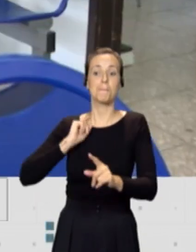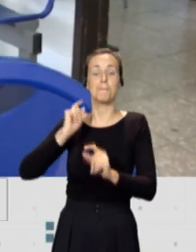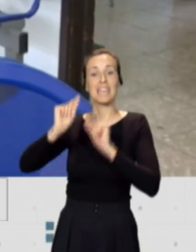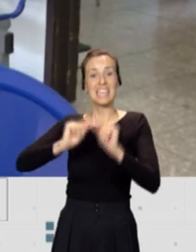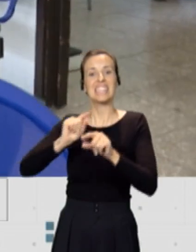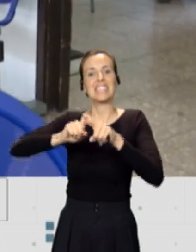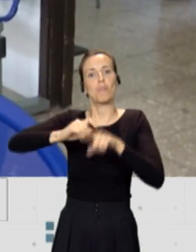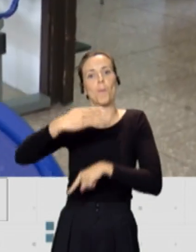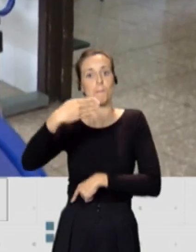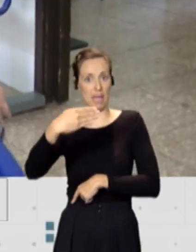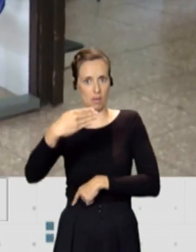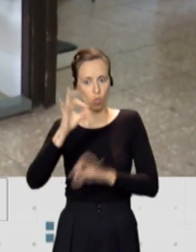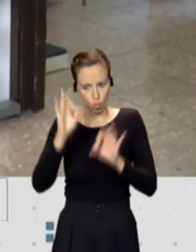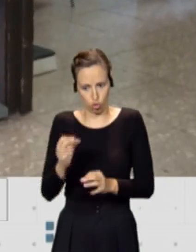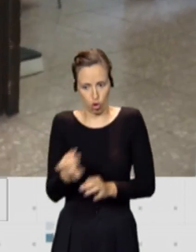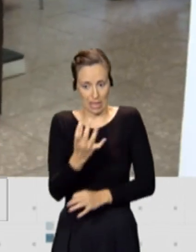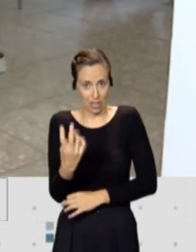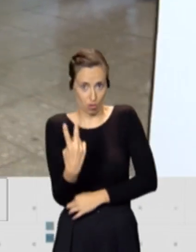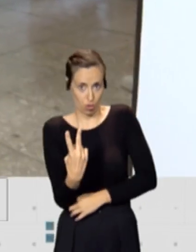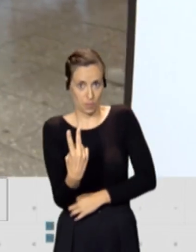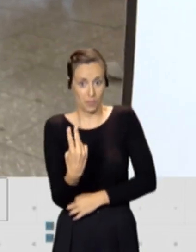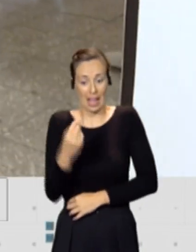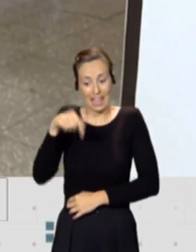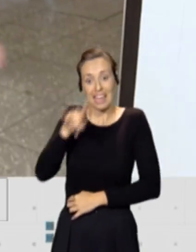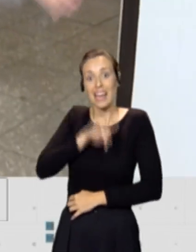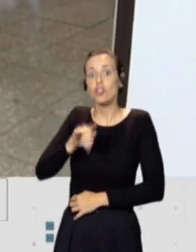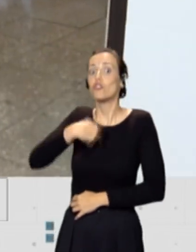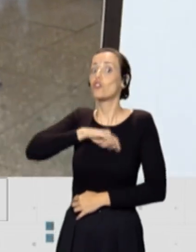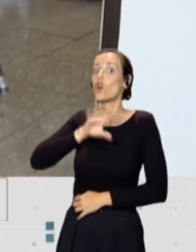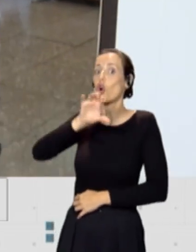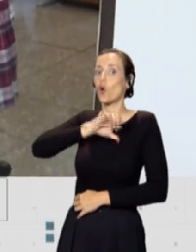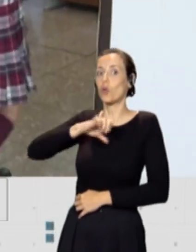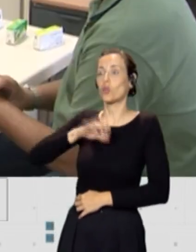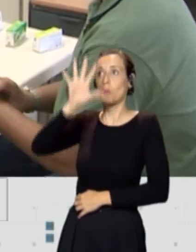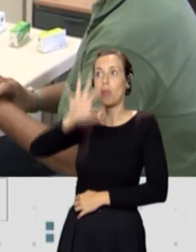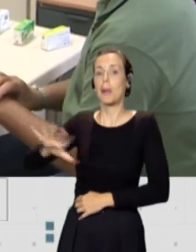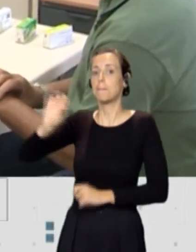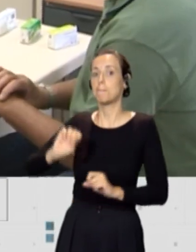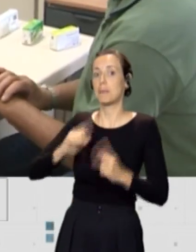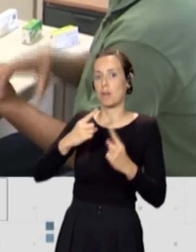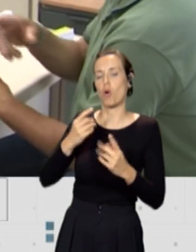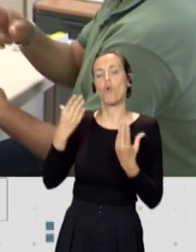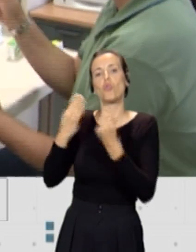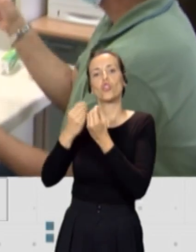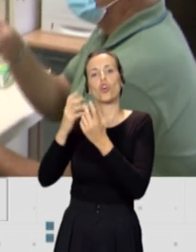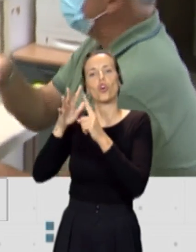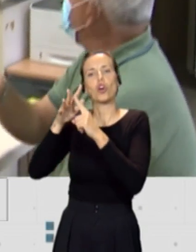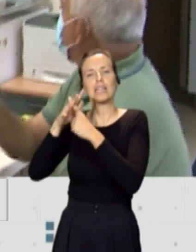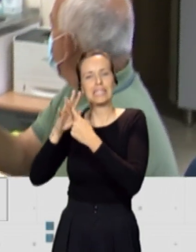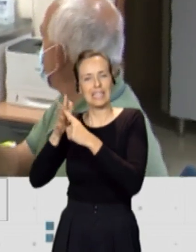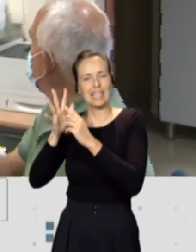estos casos, en Canarias, que por cierto fuimos la primera comunidad de España en que empezamos a vacunar junto con Castilla y León en